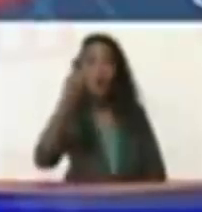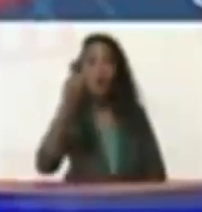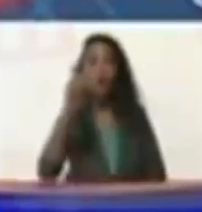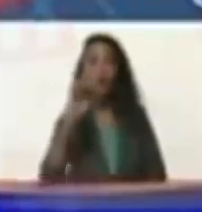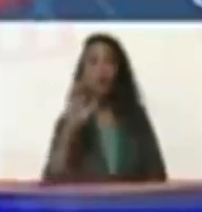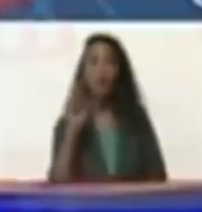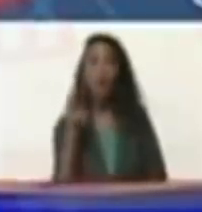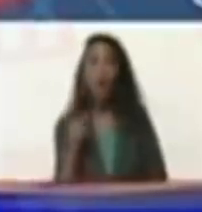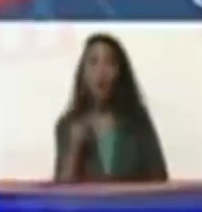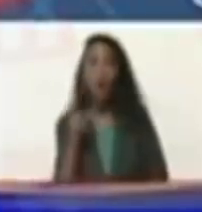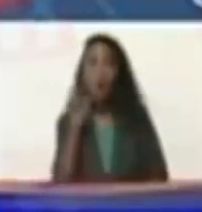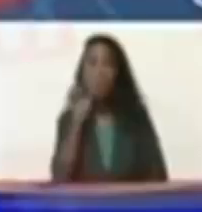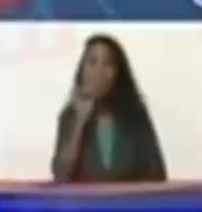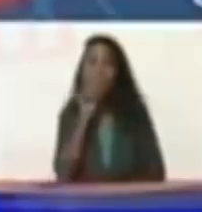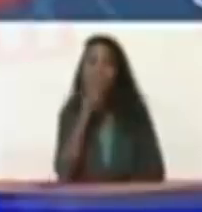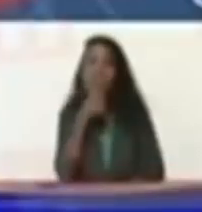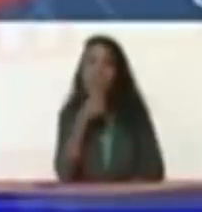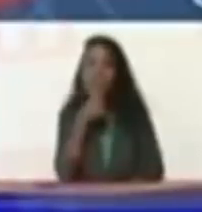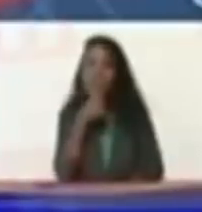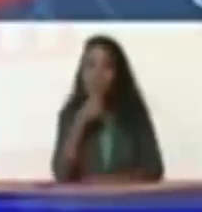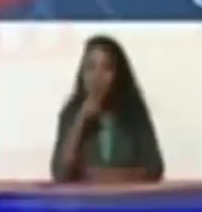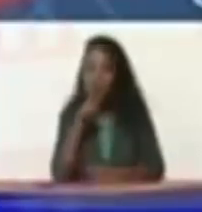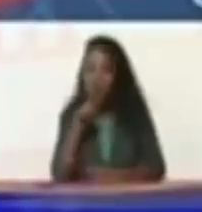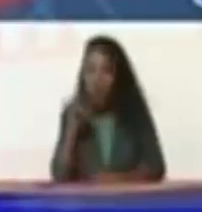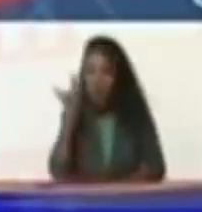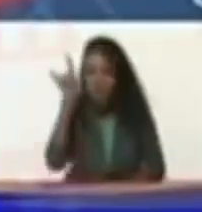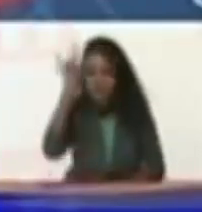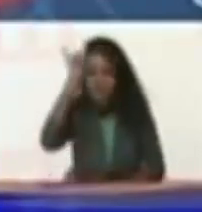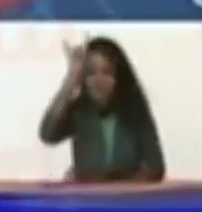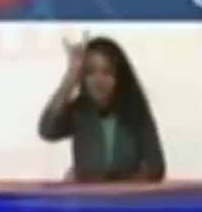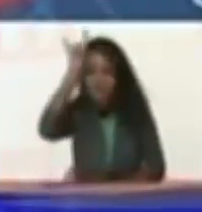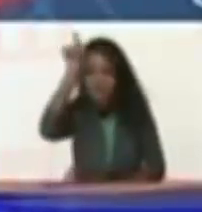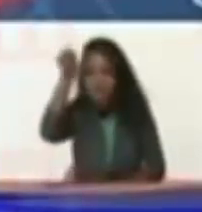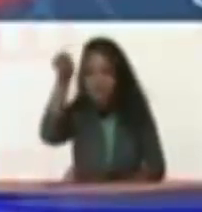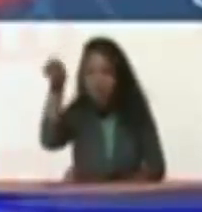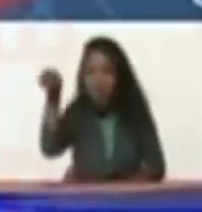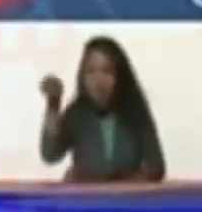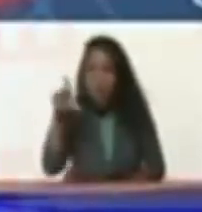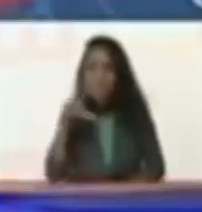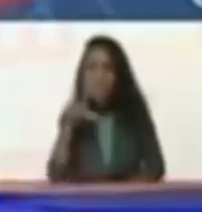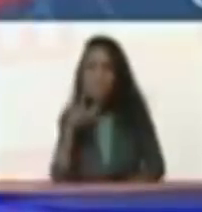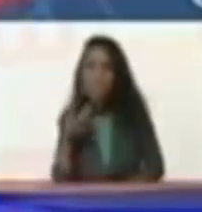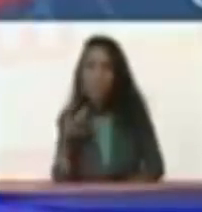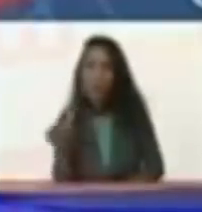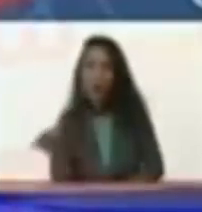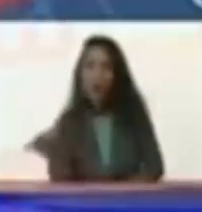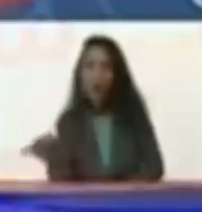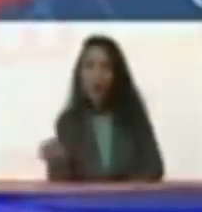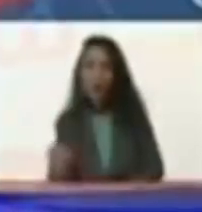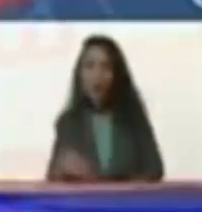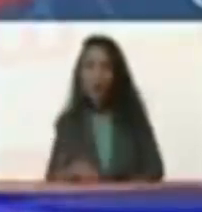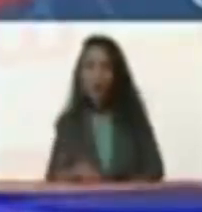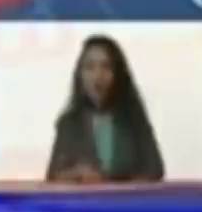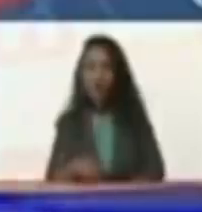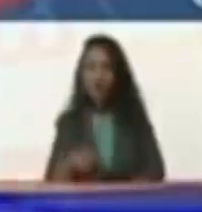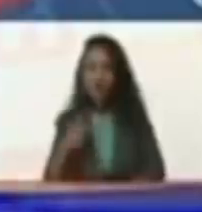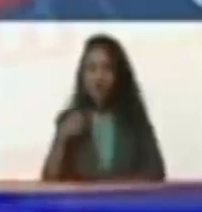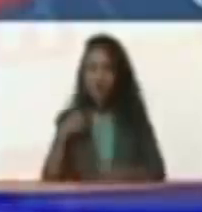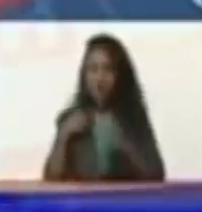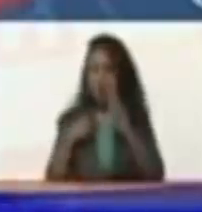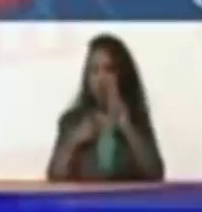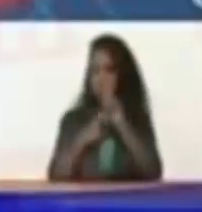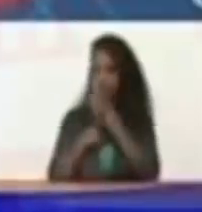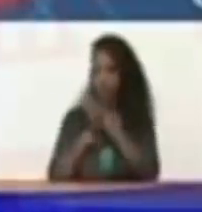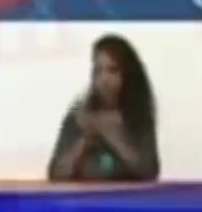FAES, donde buscan a ONGs, a gente que fue chavista para que hable contra la policía, las FAES y Maduro, expresó. En